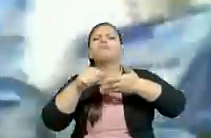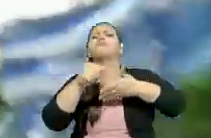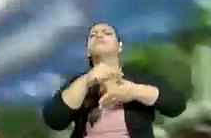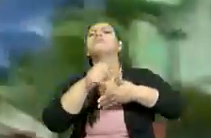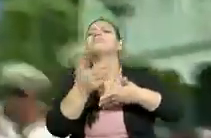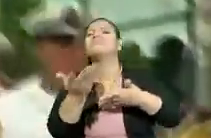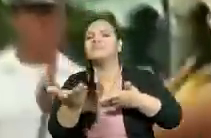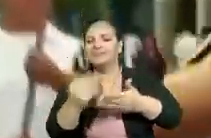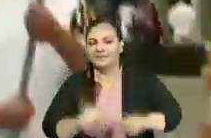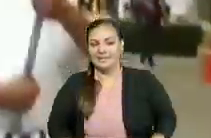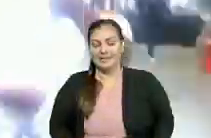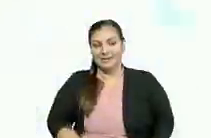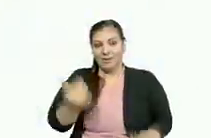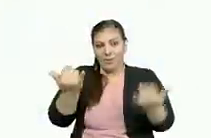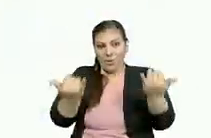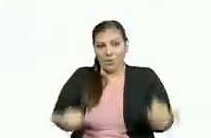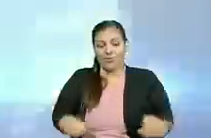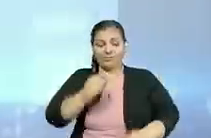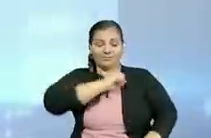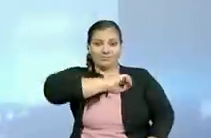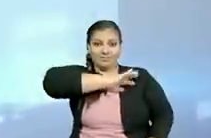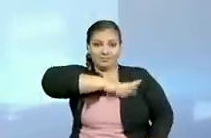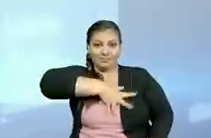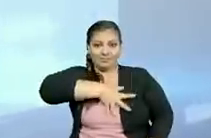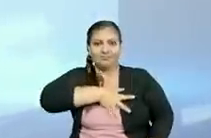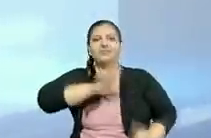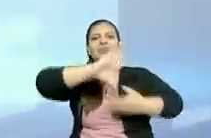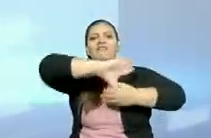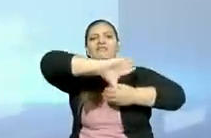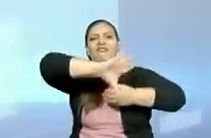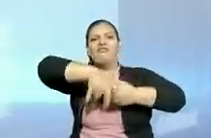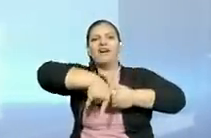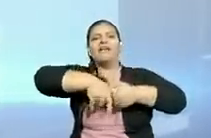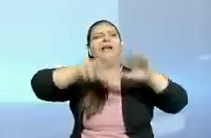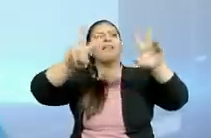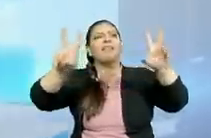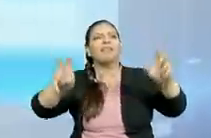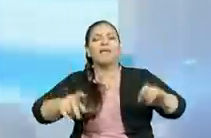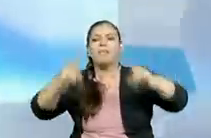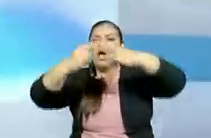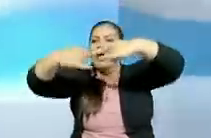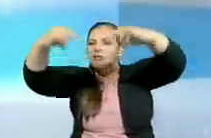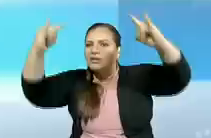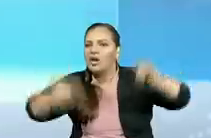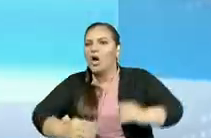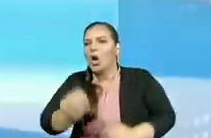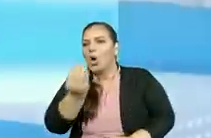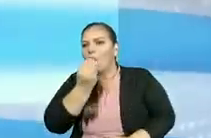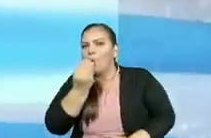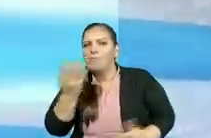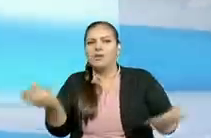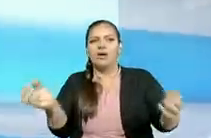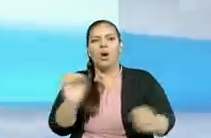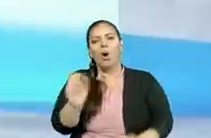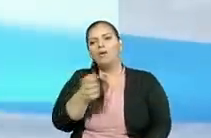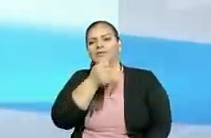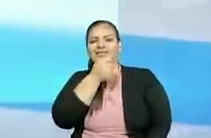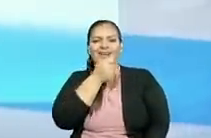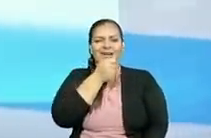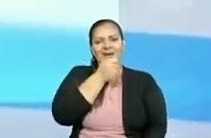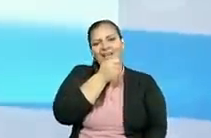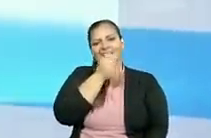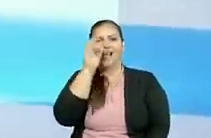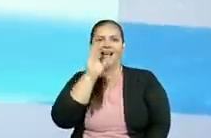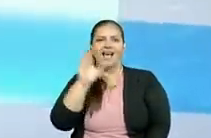La Gran Feria de Guayaquil será inaugurada este viernes 5 de octubre en el Centro de Convenciones. Quienes asistan disfrutarán de shows de